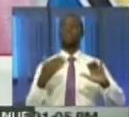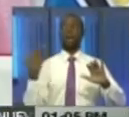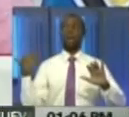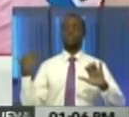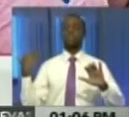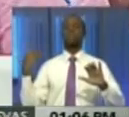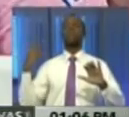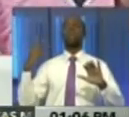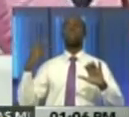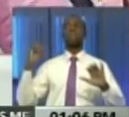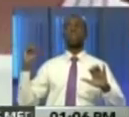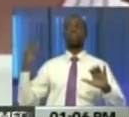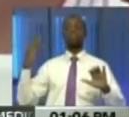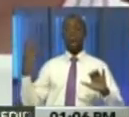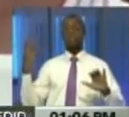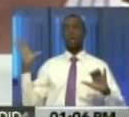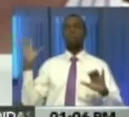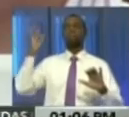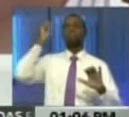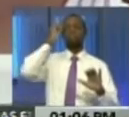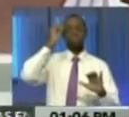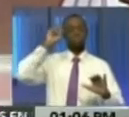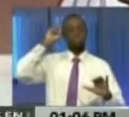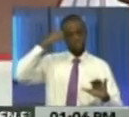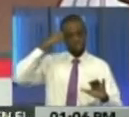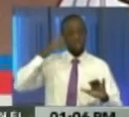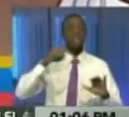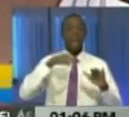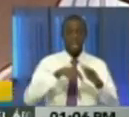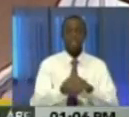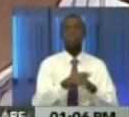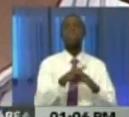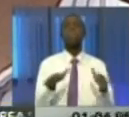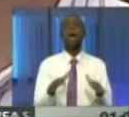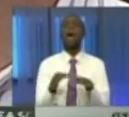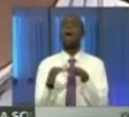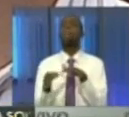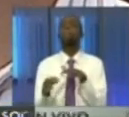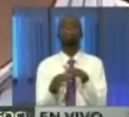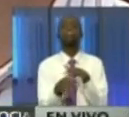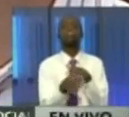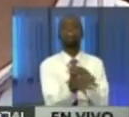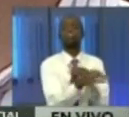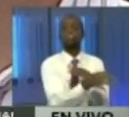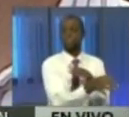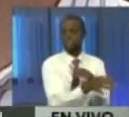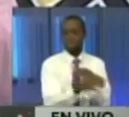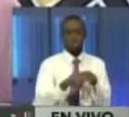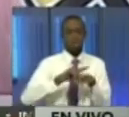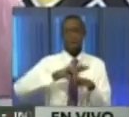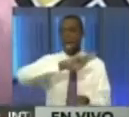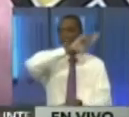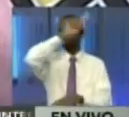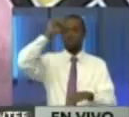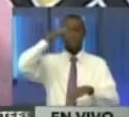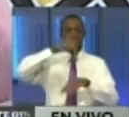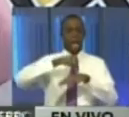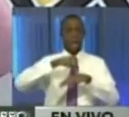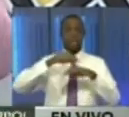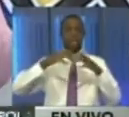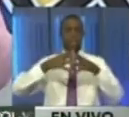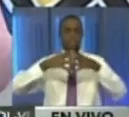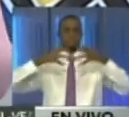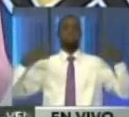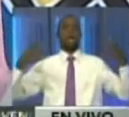este referendo, a pesar de que eran referendos municipales. No fueron referendos nacionales, que tienen un impacto, por